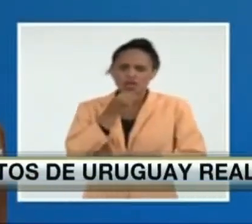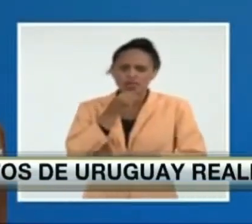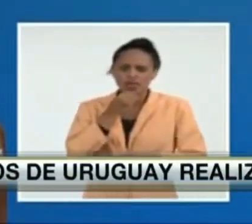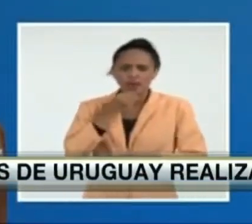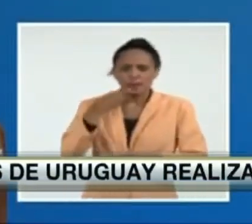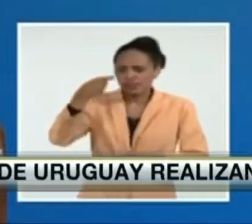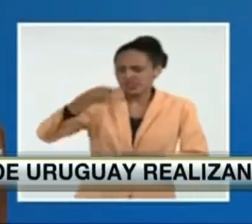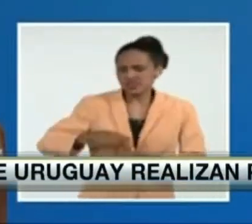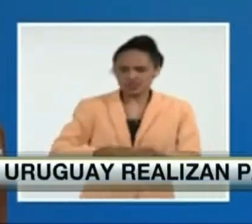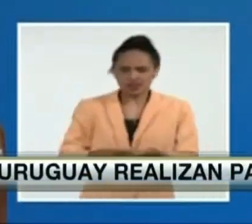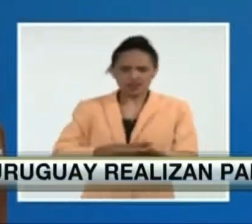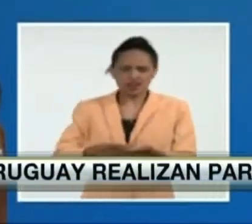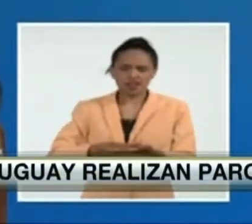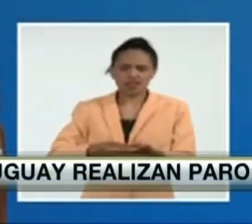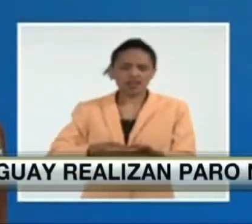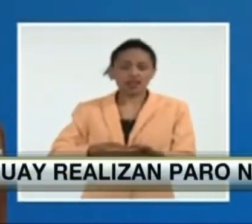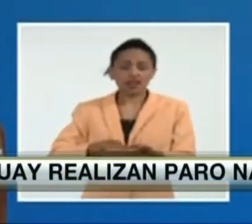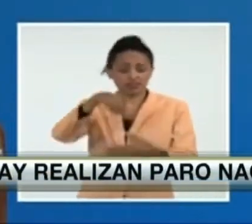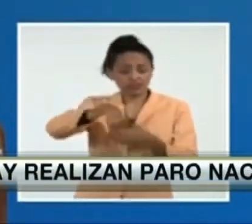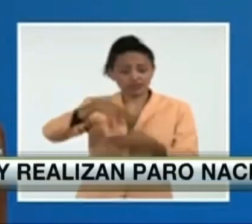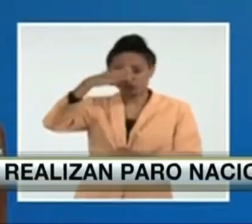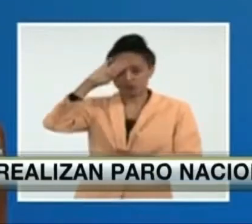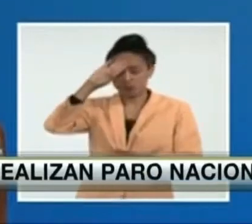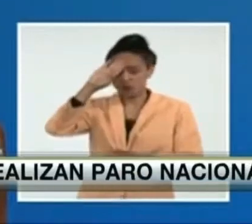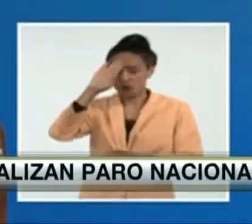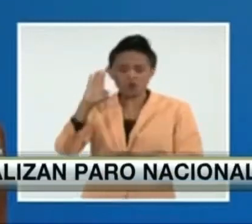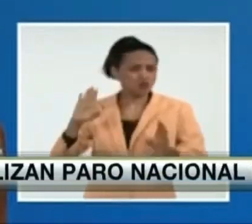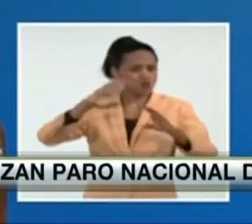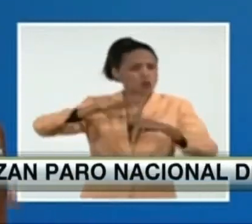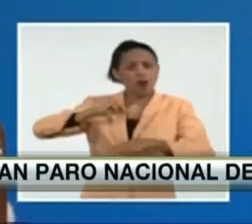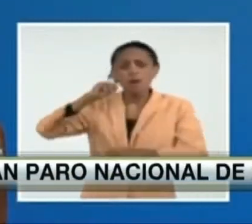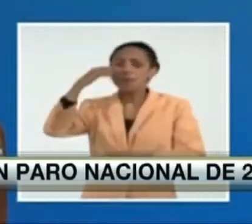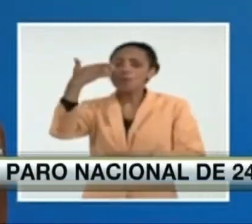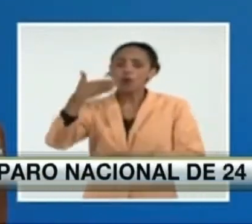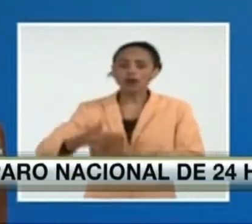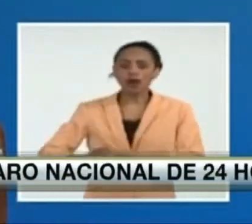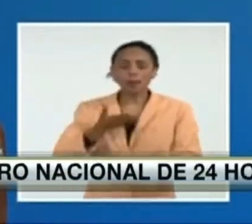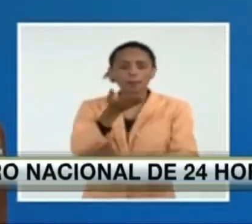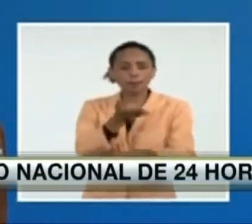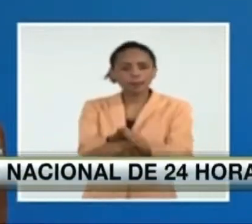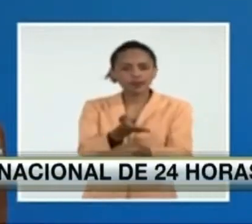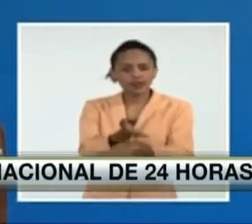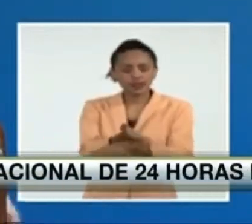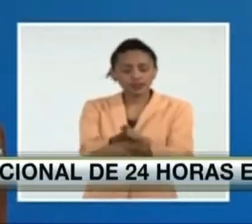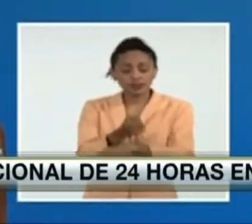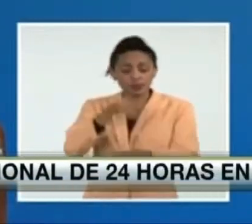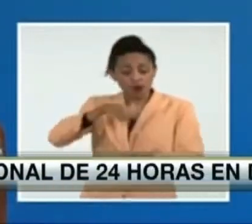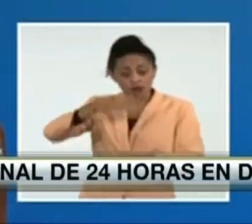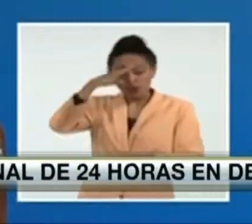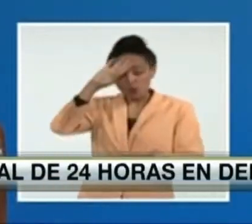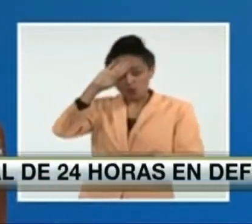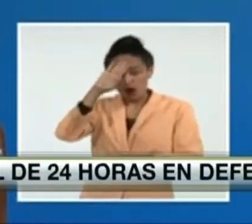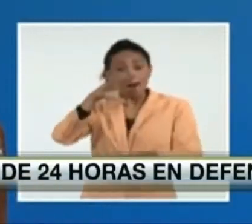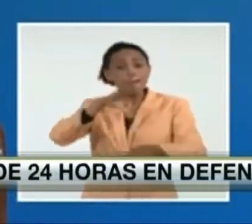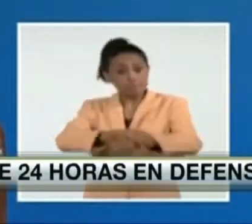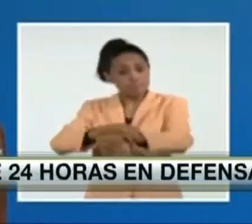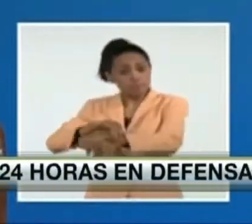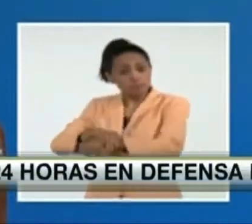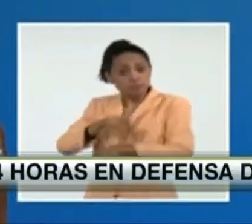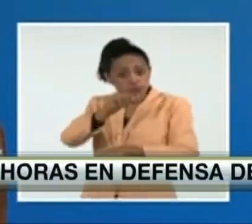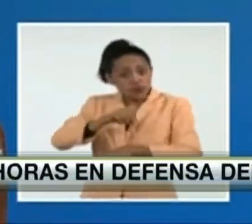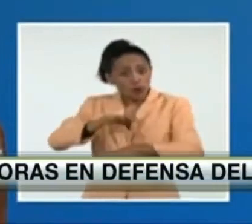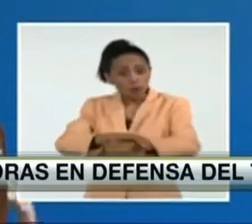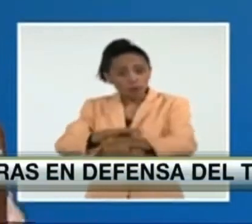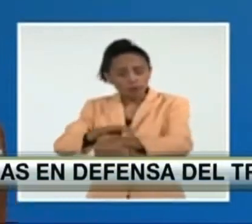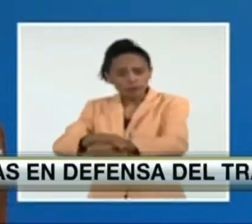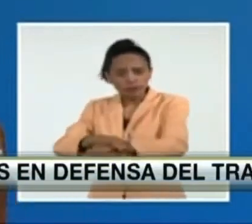moral para pedir que se libere a personas detenidas en Cuba.